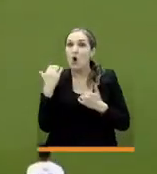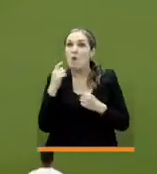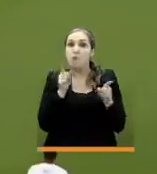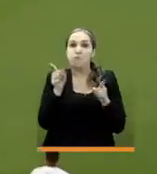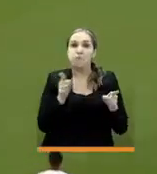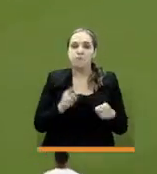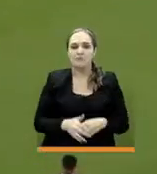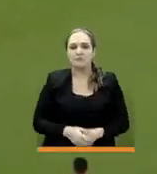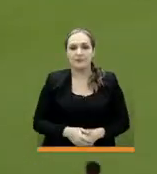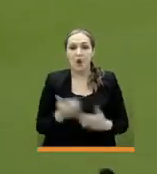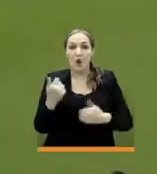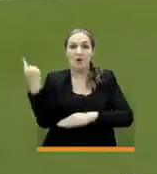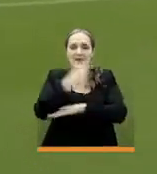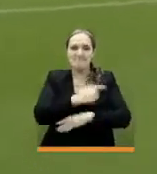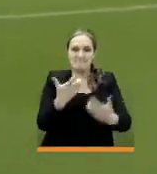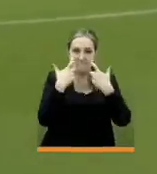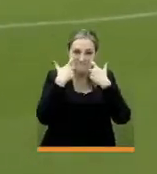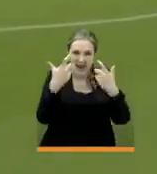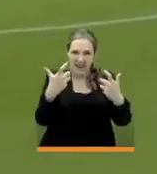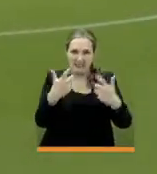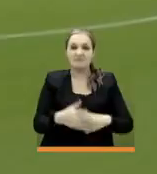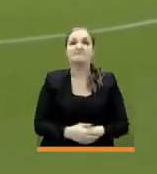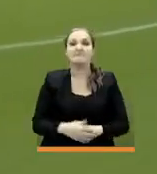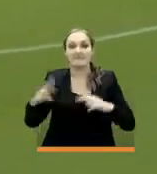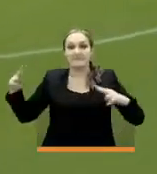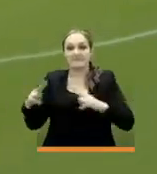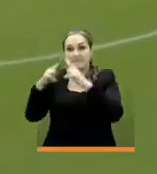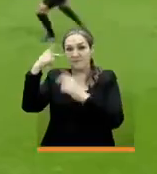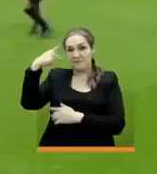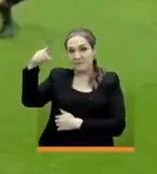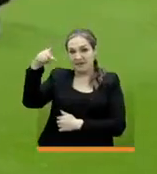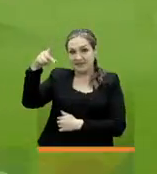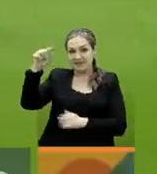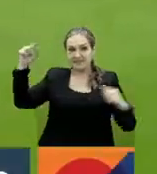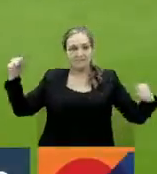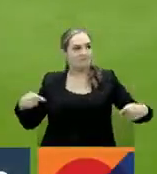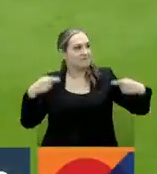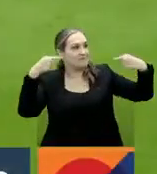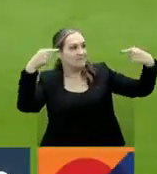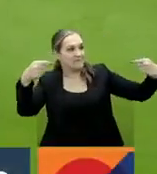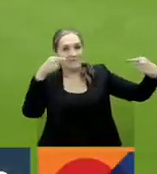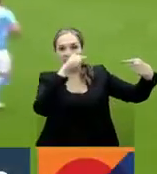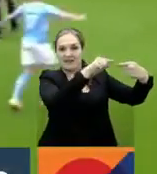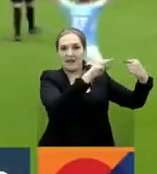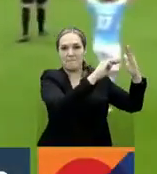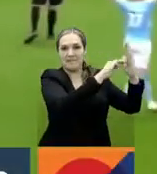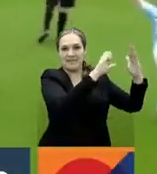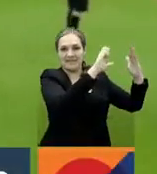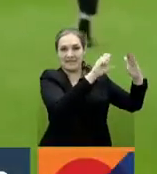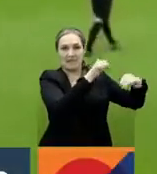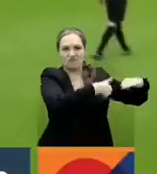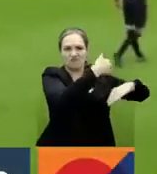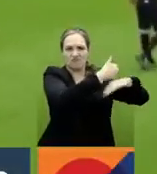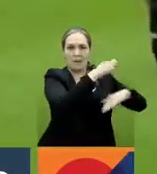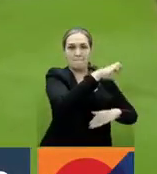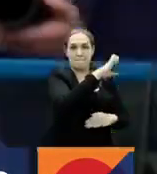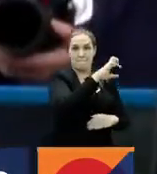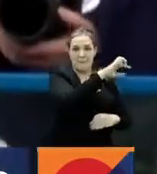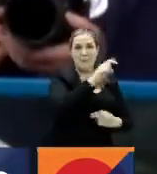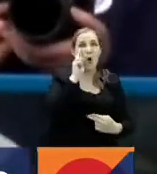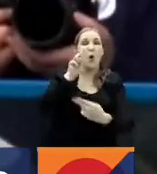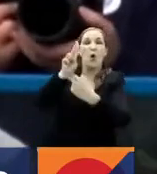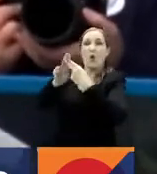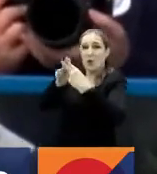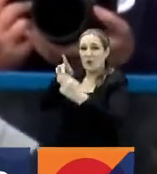El partido del día lo protagonizarán Paris Saint-Germain de Messi, Neymar y Mbappé contra el Manchester City, dirigido por Pep Guardiola, que conoce también al